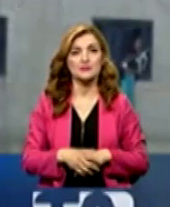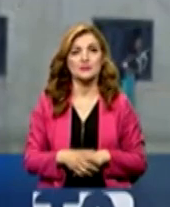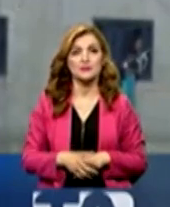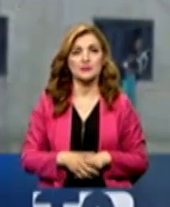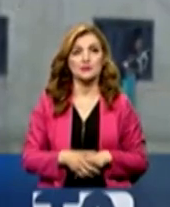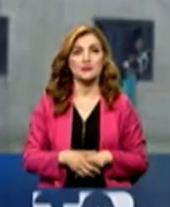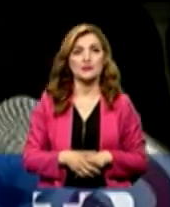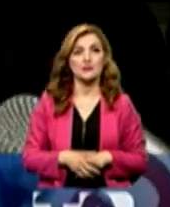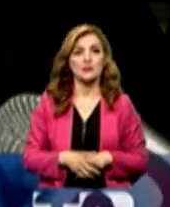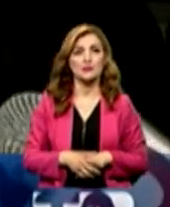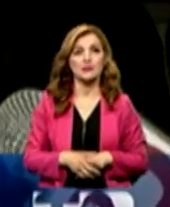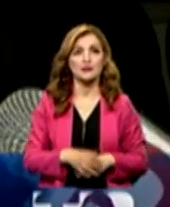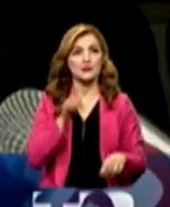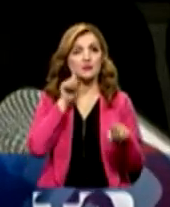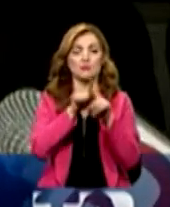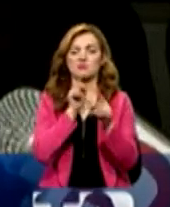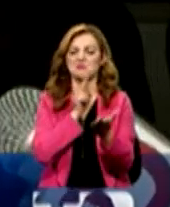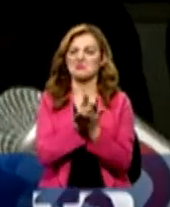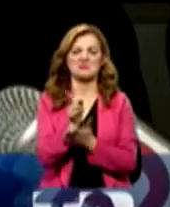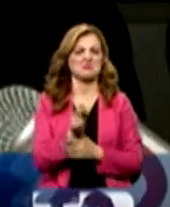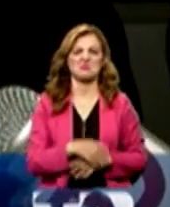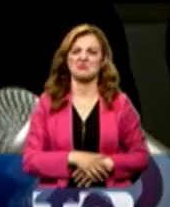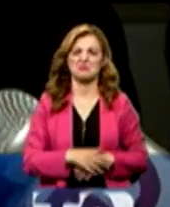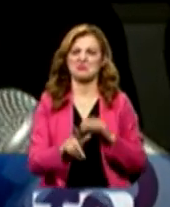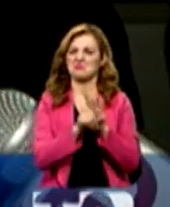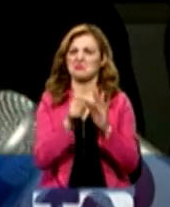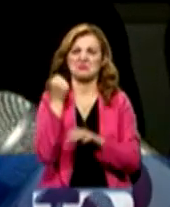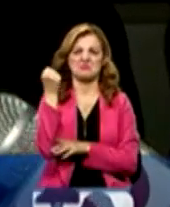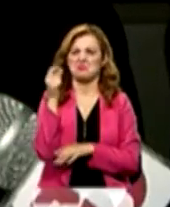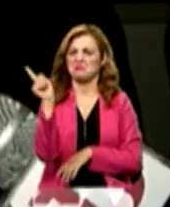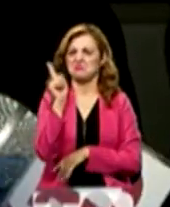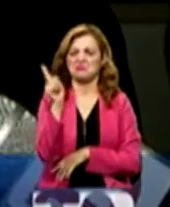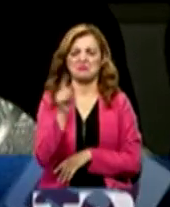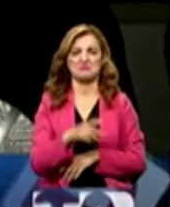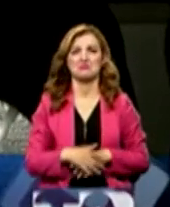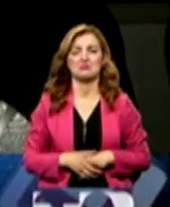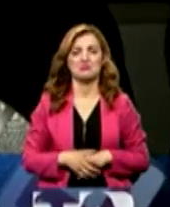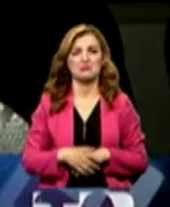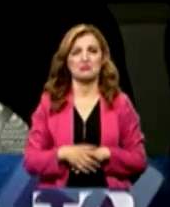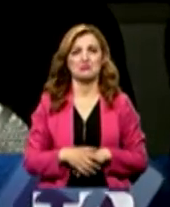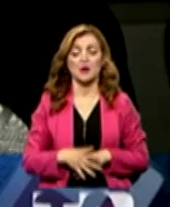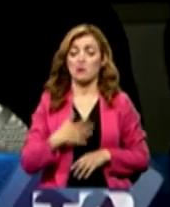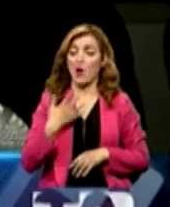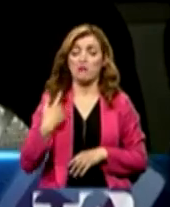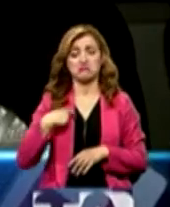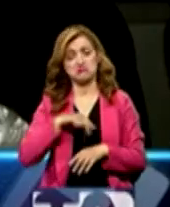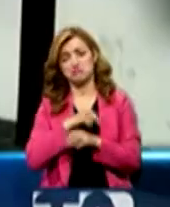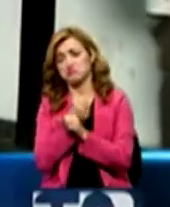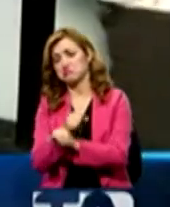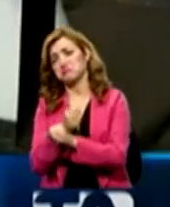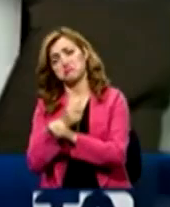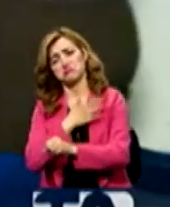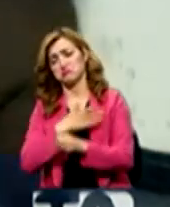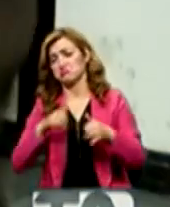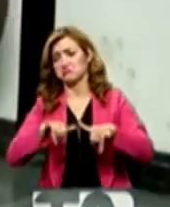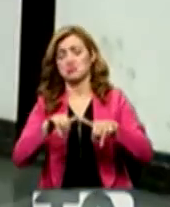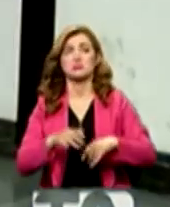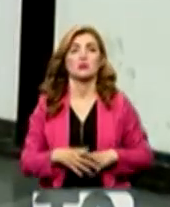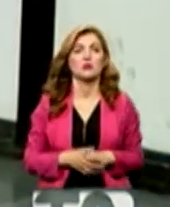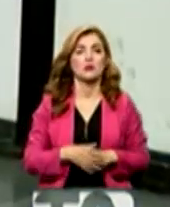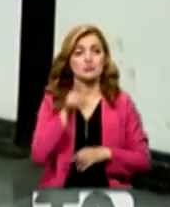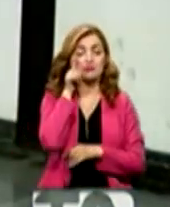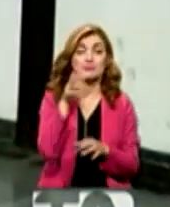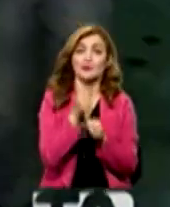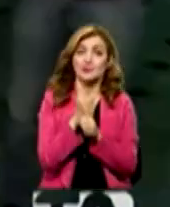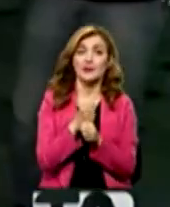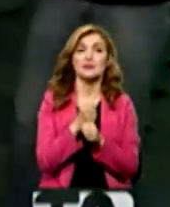se apega a derecho, honestamente. Esta defensa pues va a apelar. La fiscalía también lo hará,